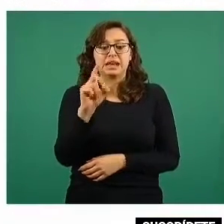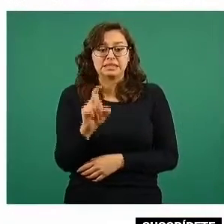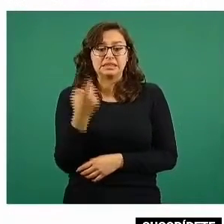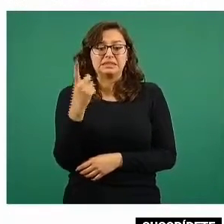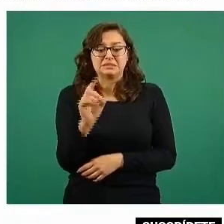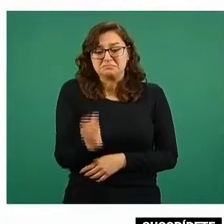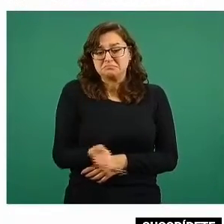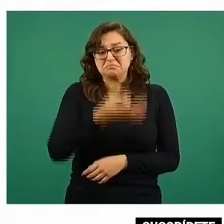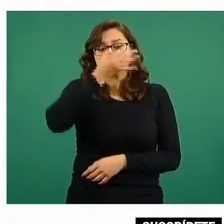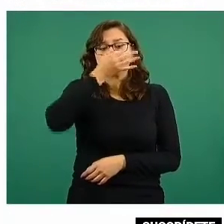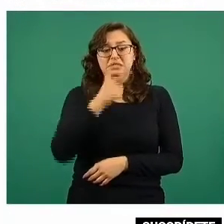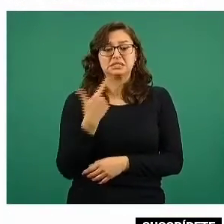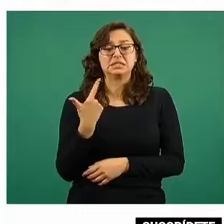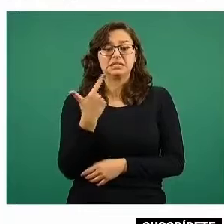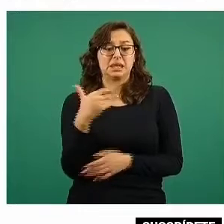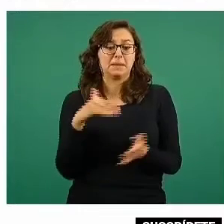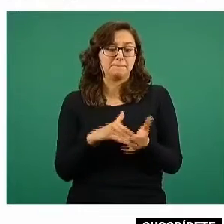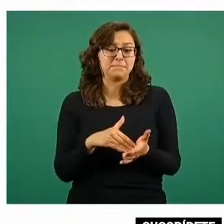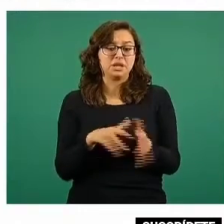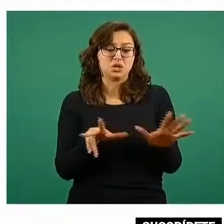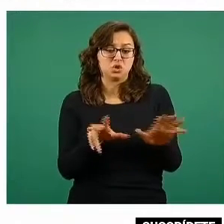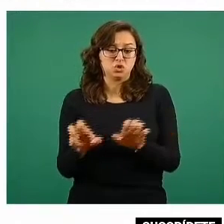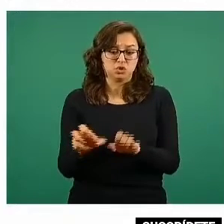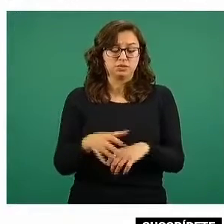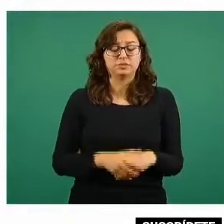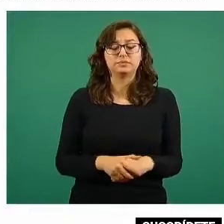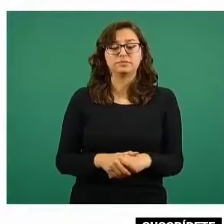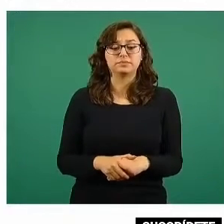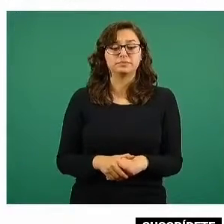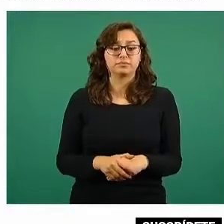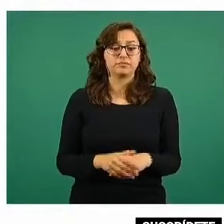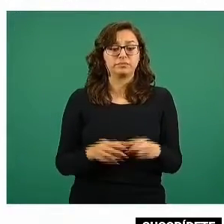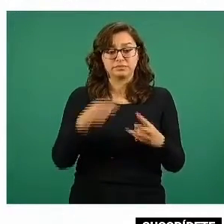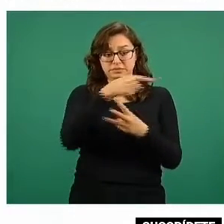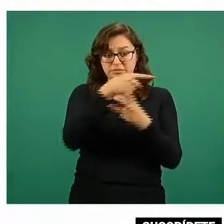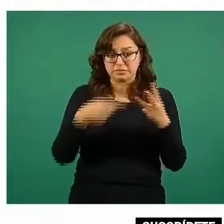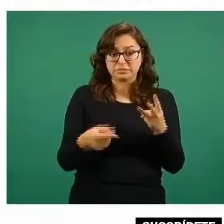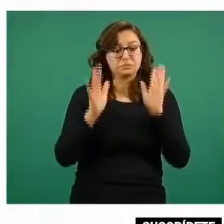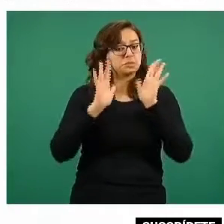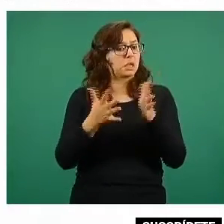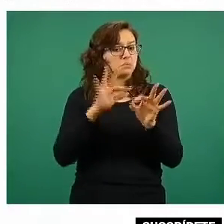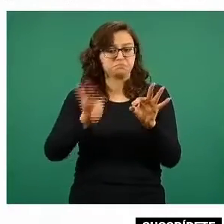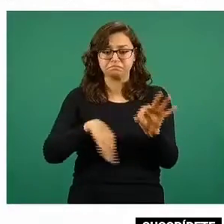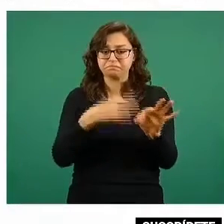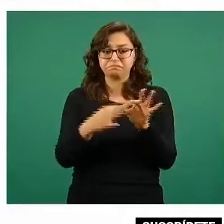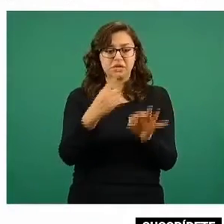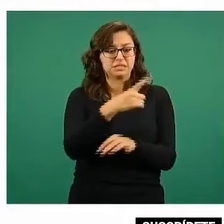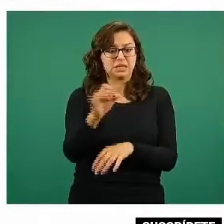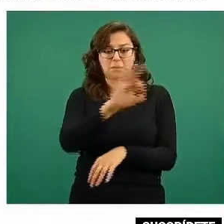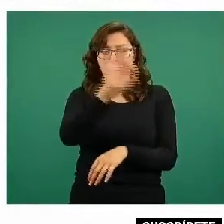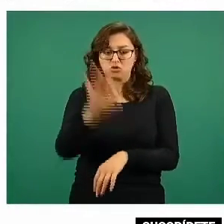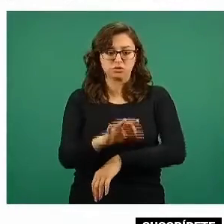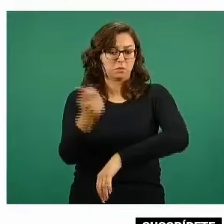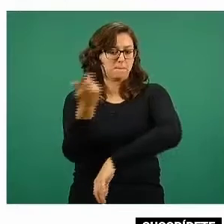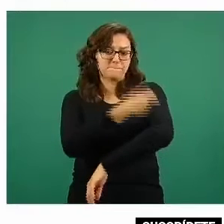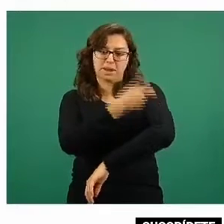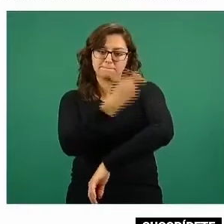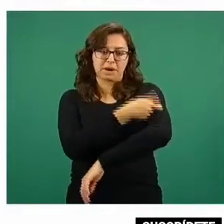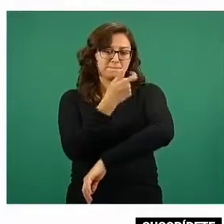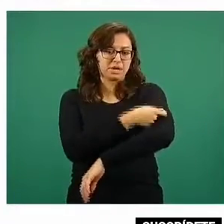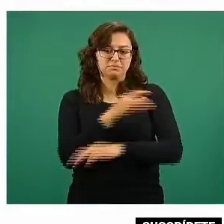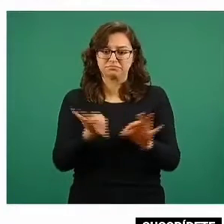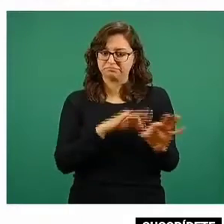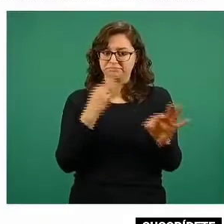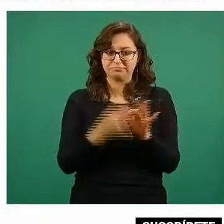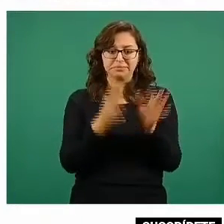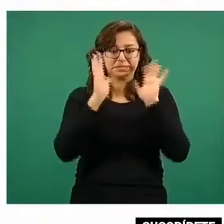a este embarque, 7.800, esos 3 se han usado ya al 100%, se vacunó a todas las personas.